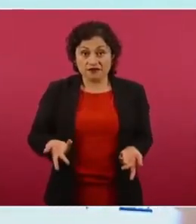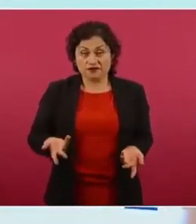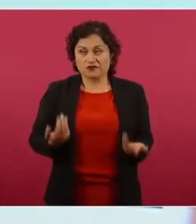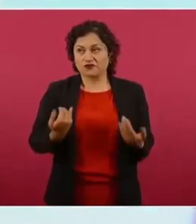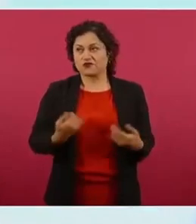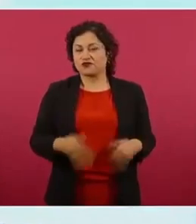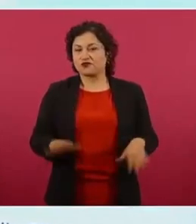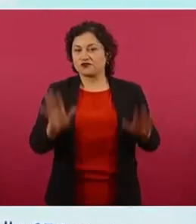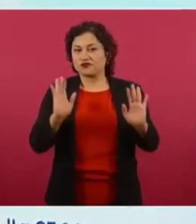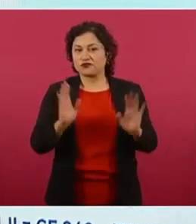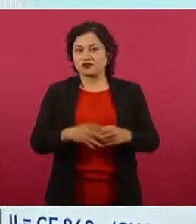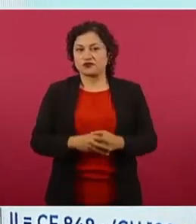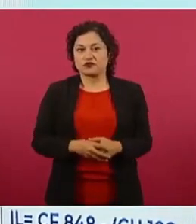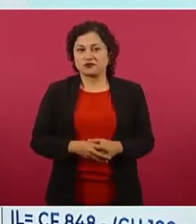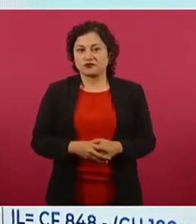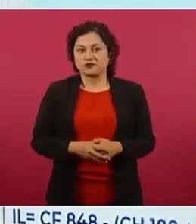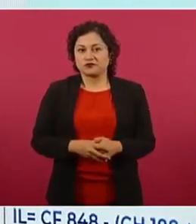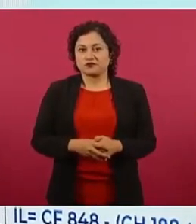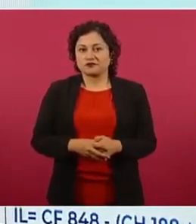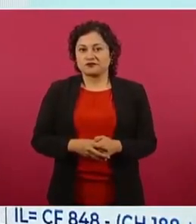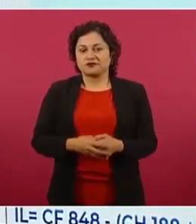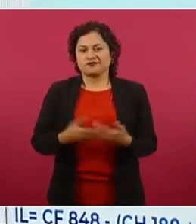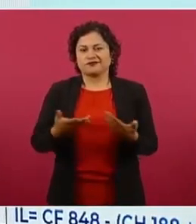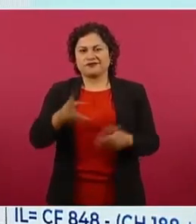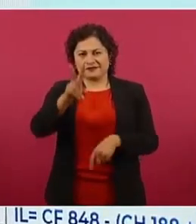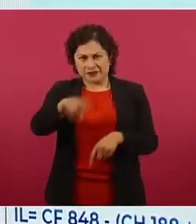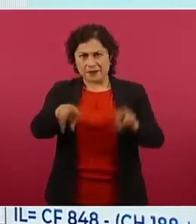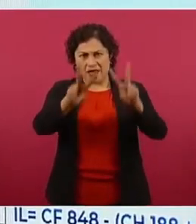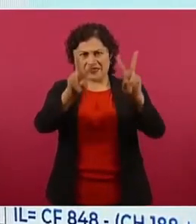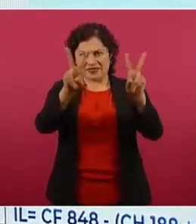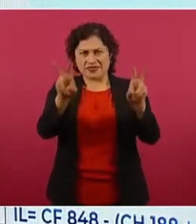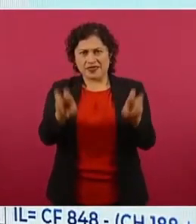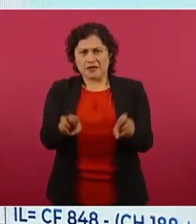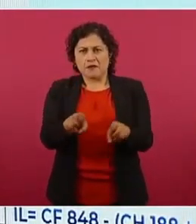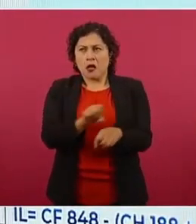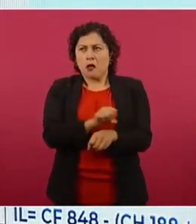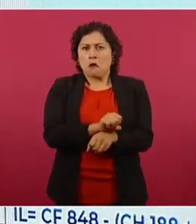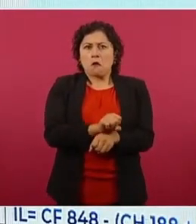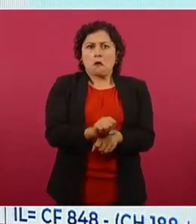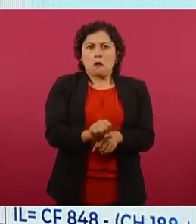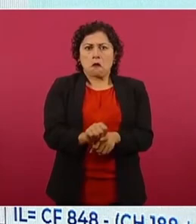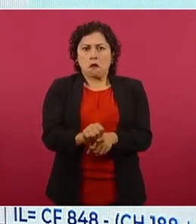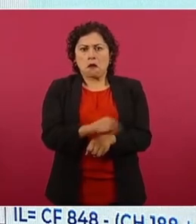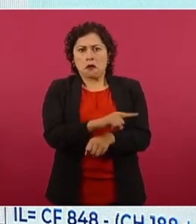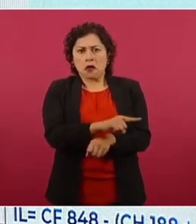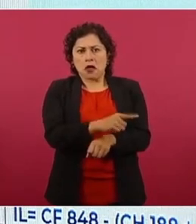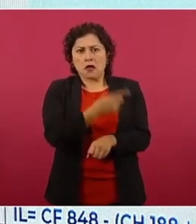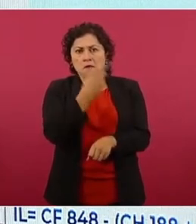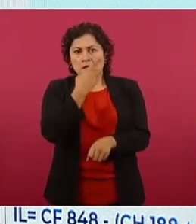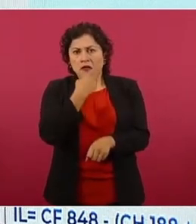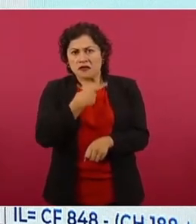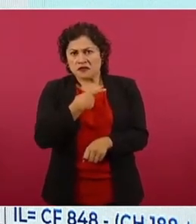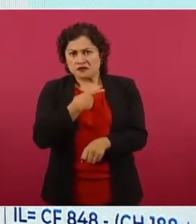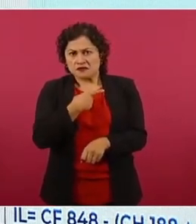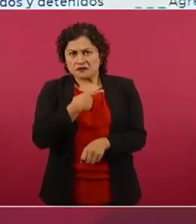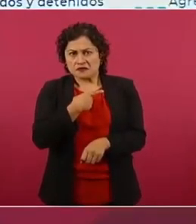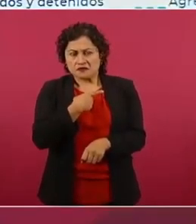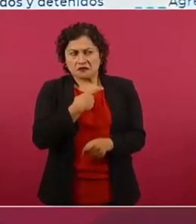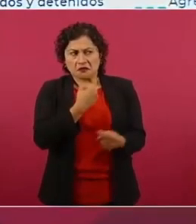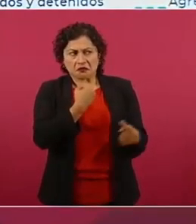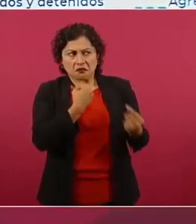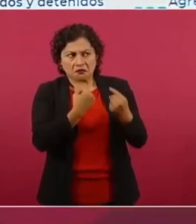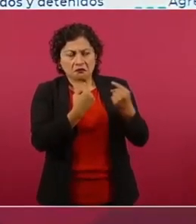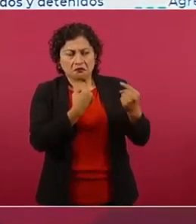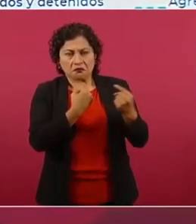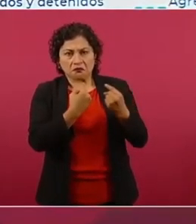no es un asunto superficial, lo creen. Si por eso hago énfasis en